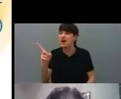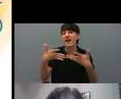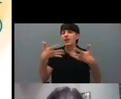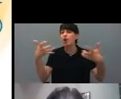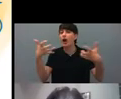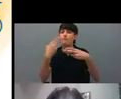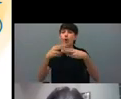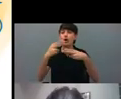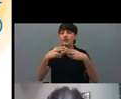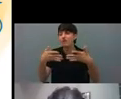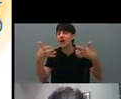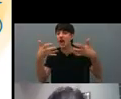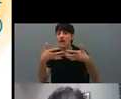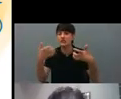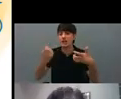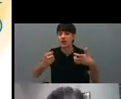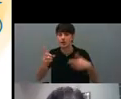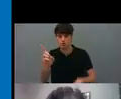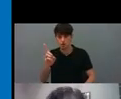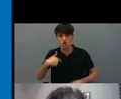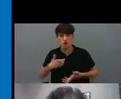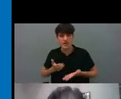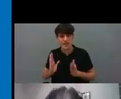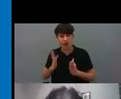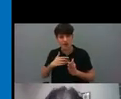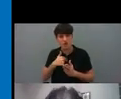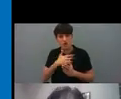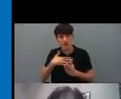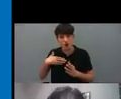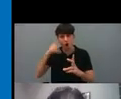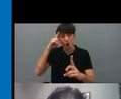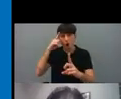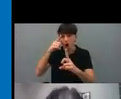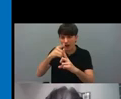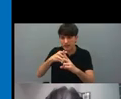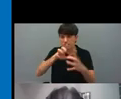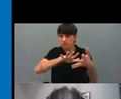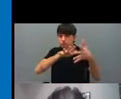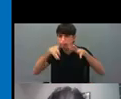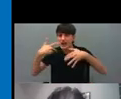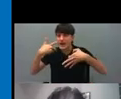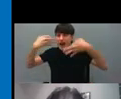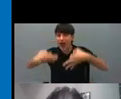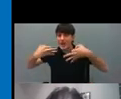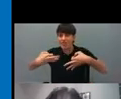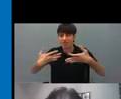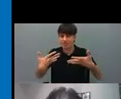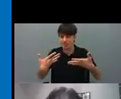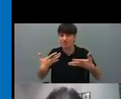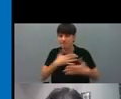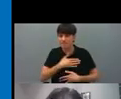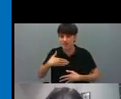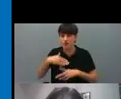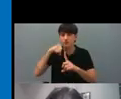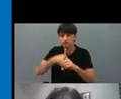político. Por mi hija, yo quiero ver esos objetivos materializarse, hacerse realidad, y